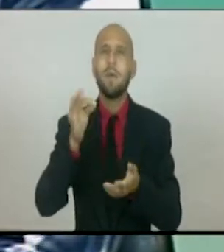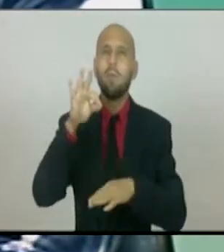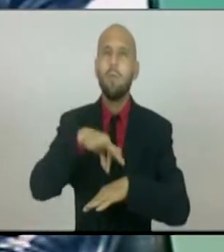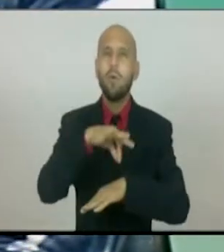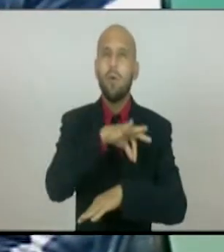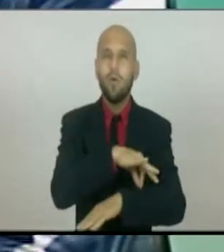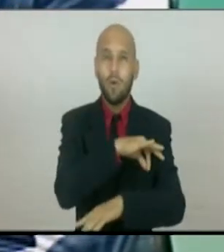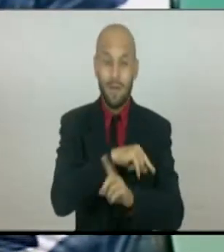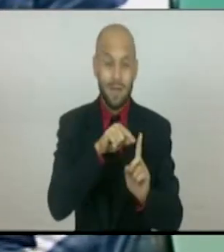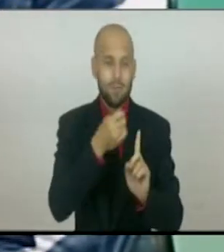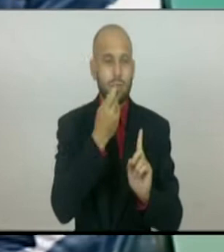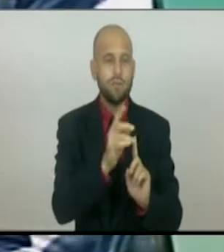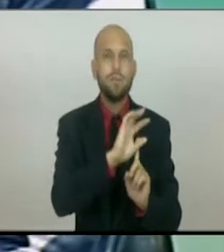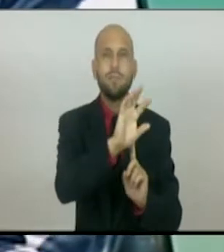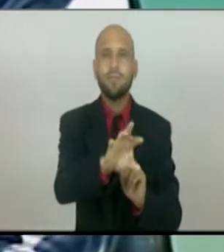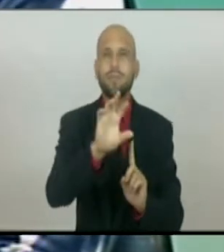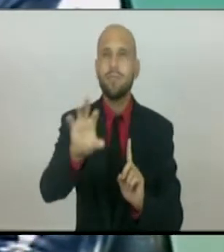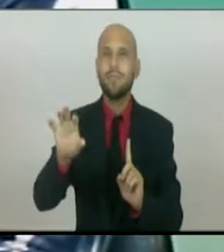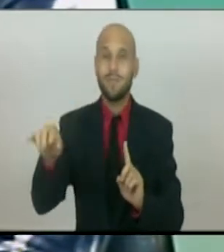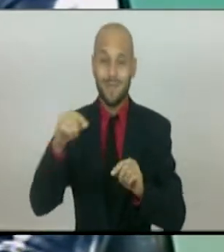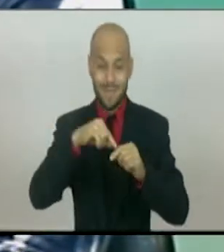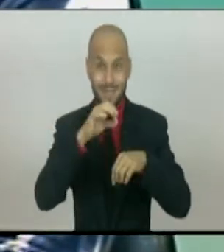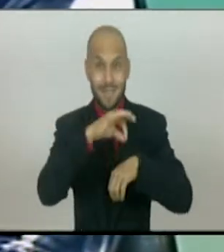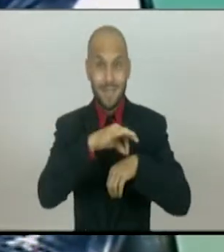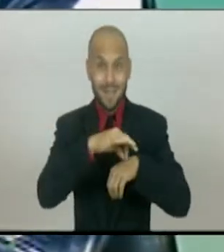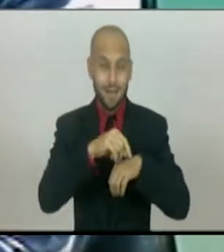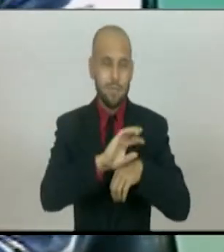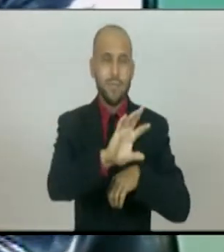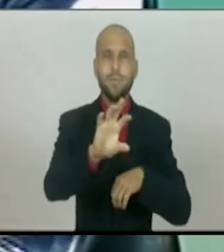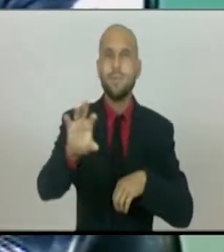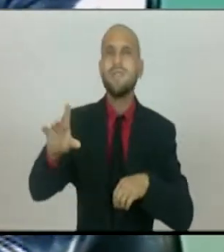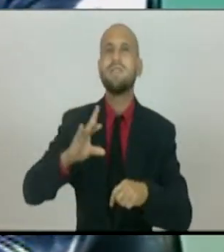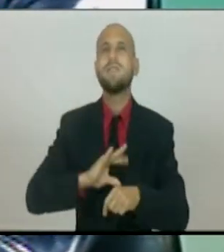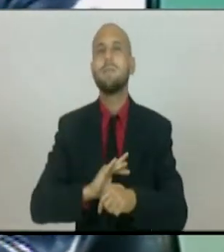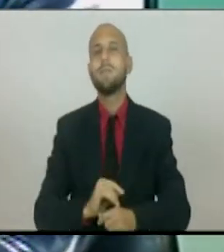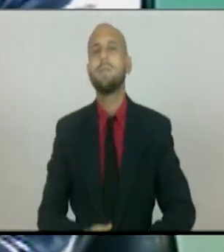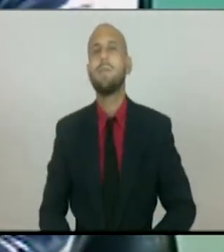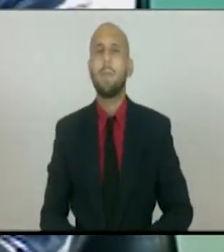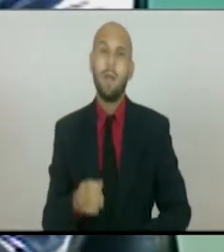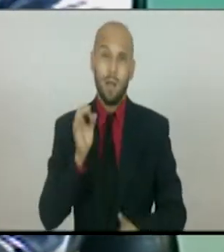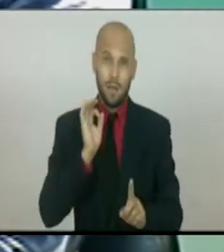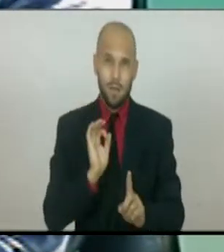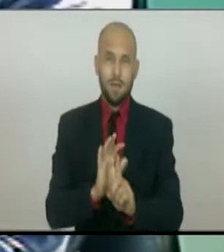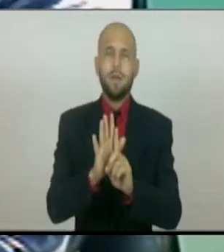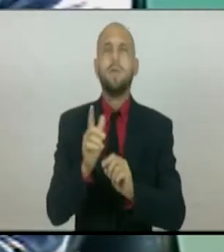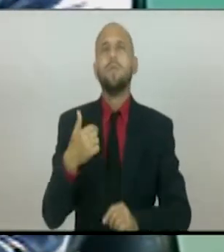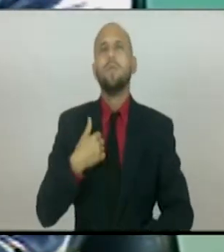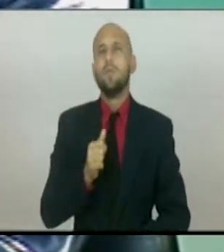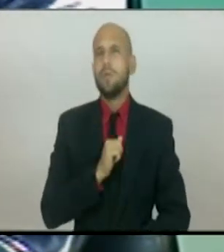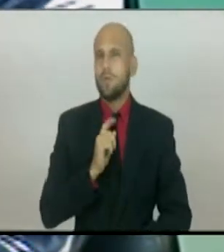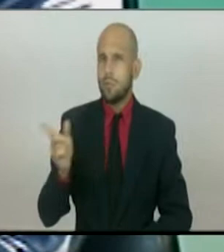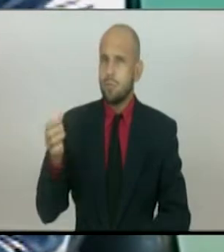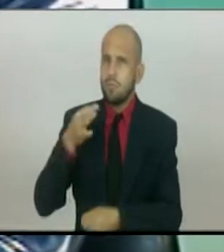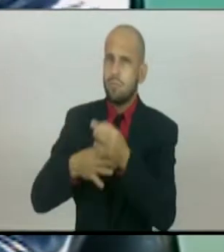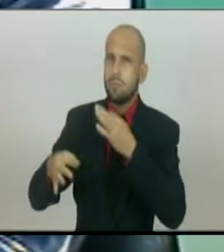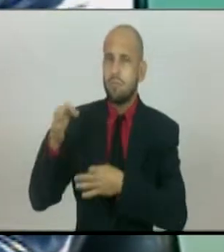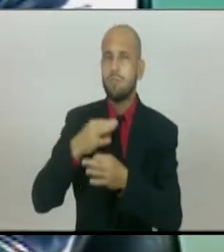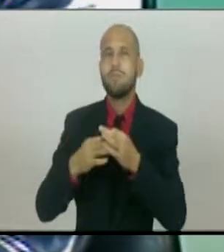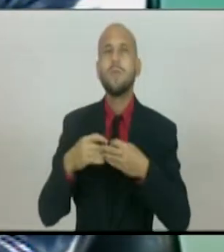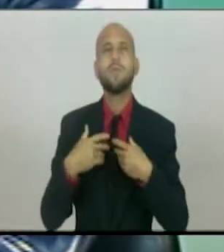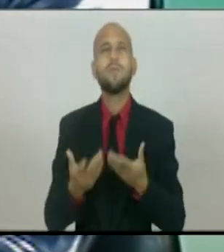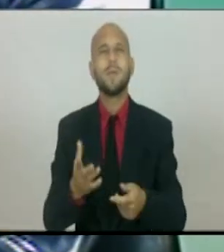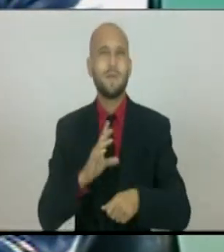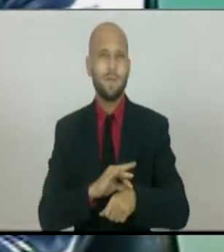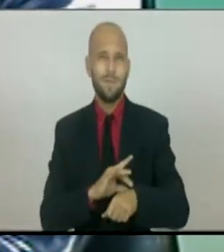las garrapatas. Y para comenzar nuestra conversación, quisiera nos comentara cuáles son las arbovirosis